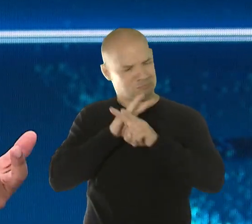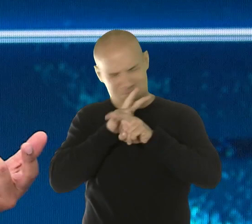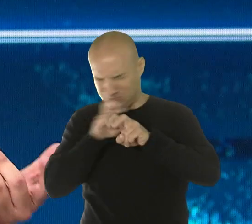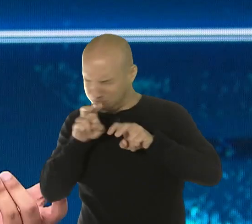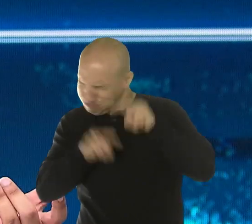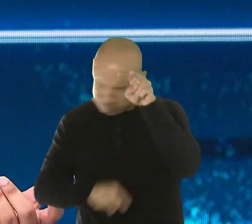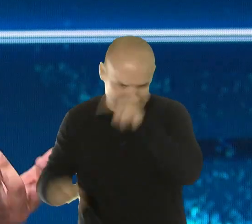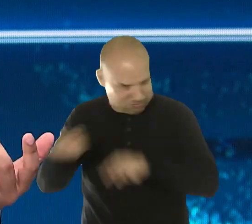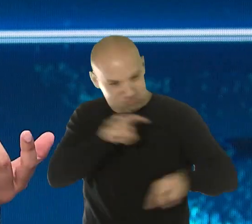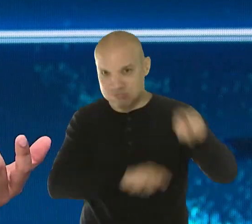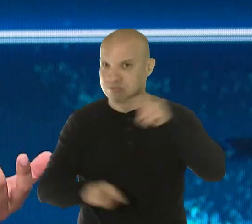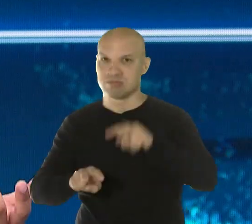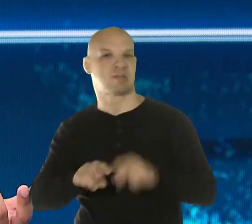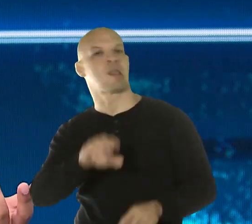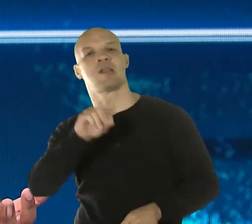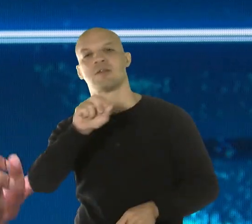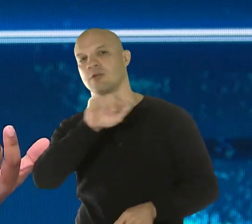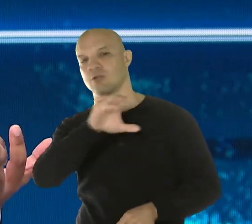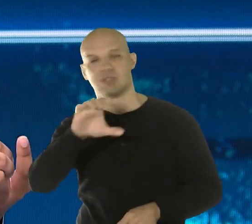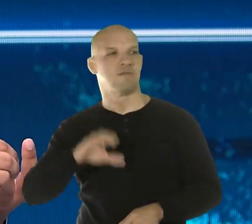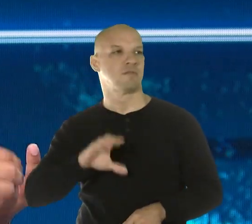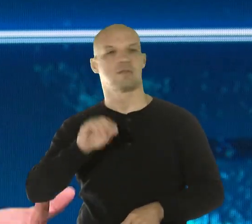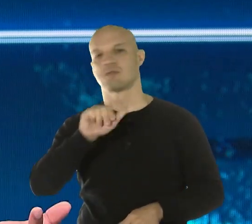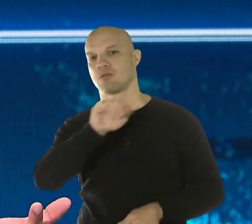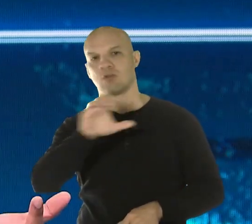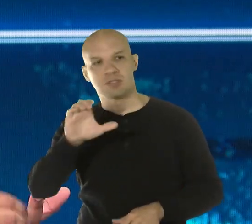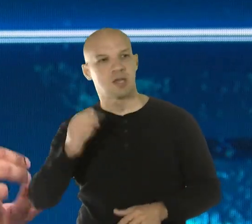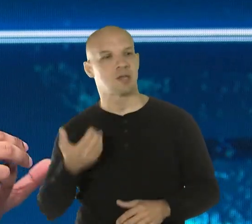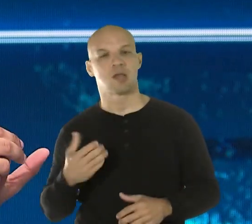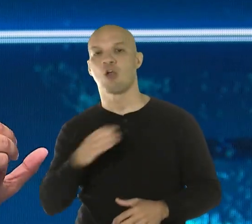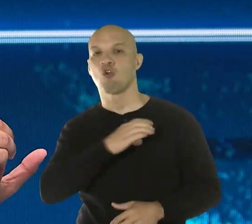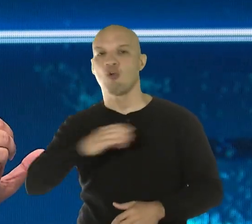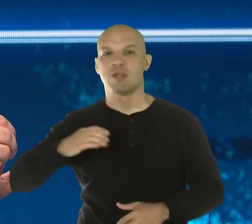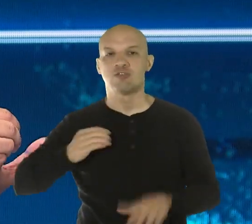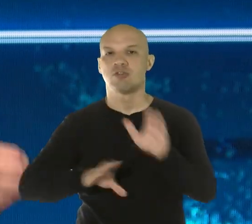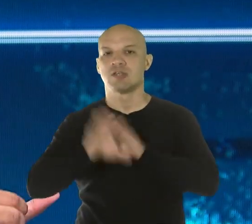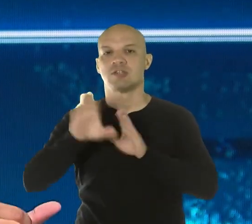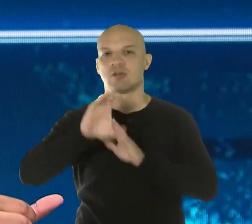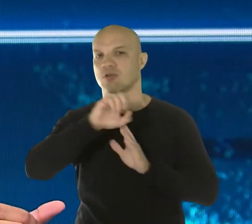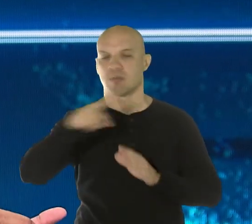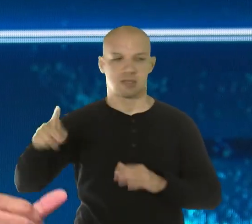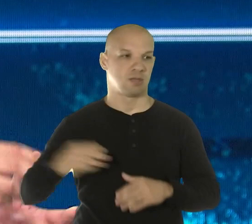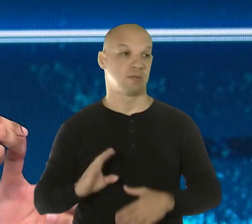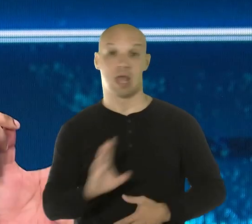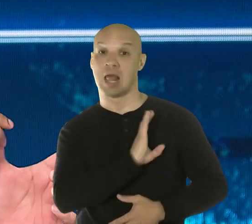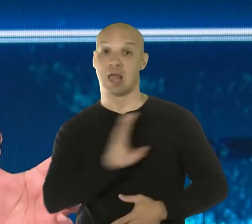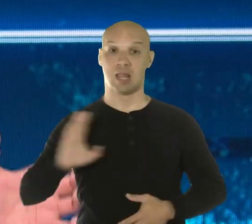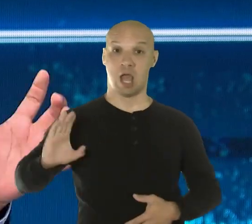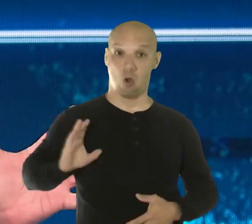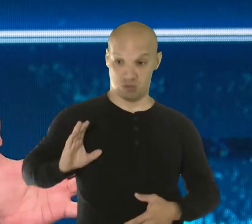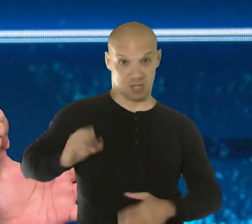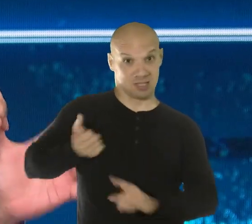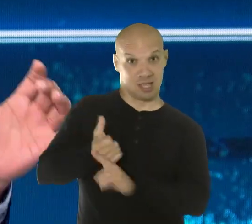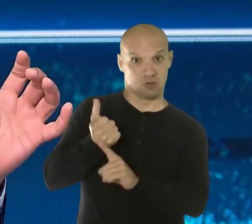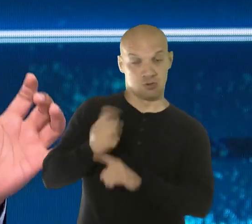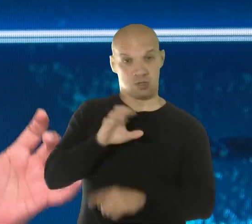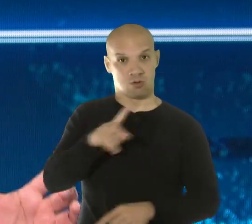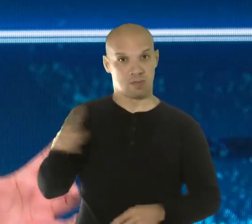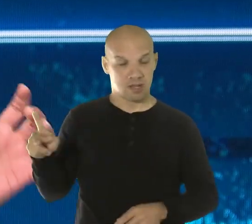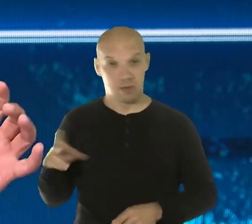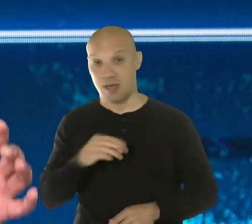Está OSIF, está COSEC, Comisión de Desarrollo Cooperativo, la junta de las propias cooperativas y